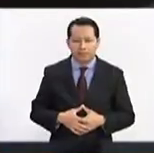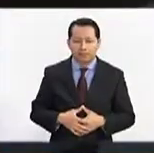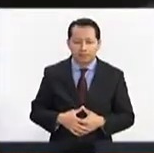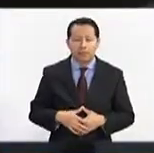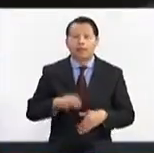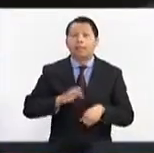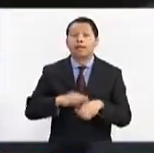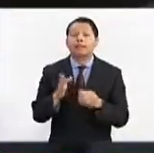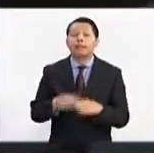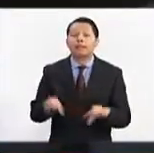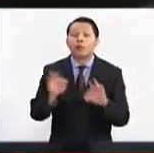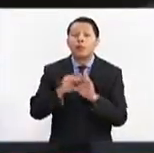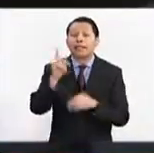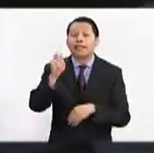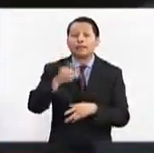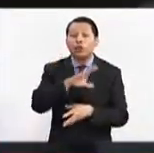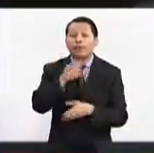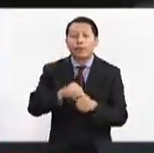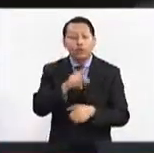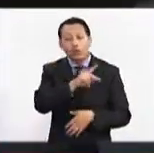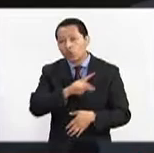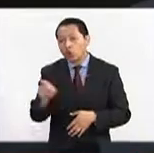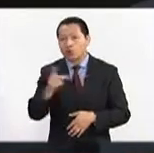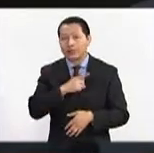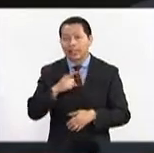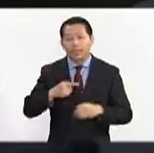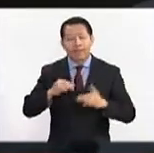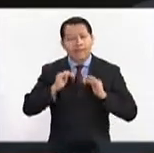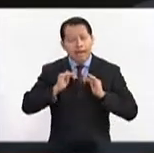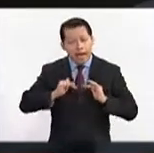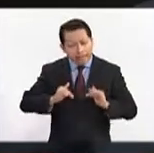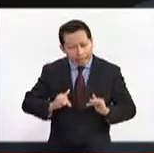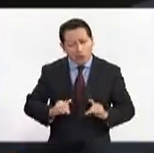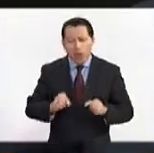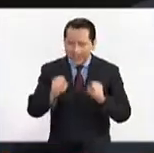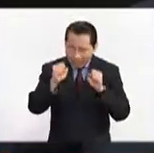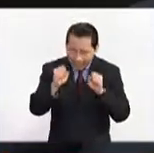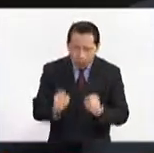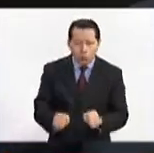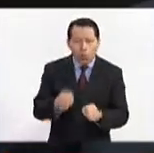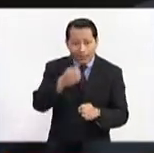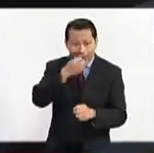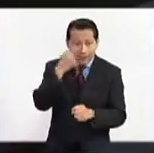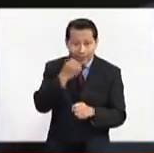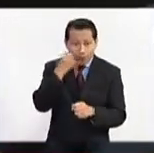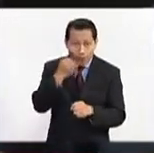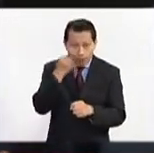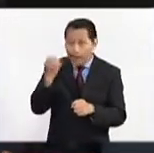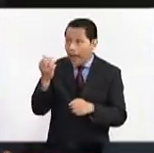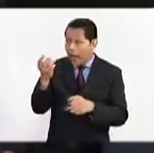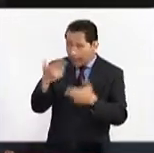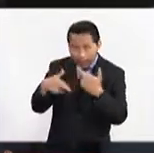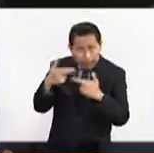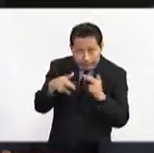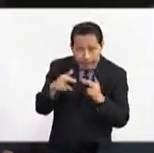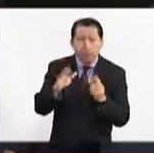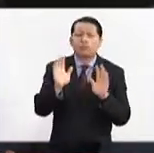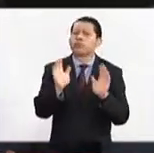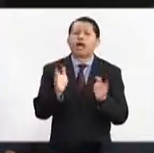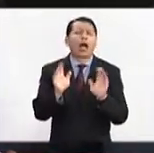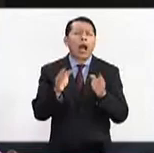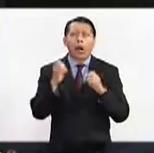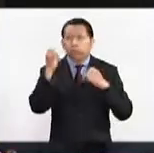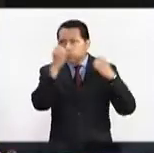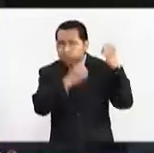Lo más importante es que todos estemos tranquilos y seguros de que las escuelas a las que se regresa tienen un dictamen de seguridad